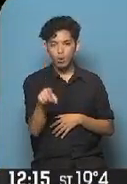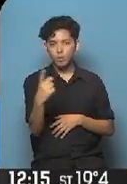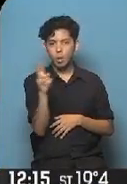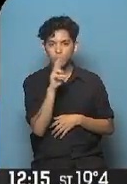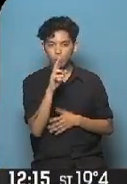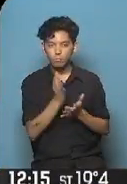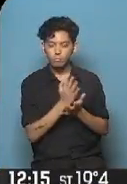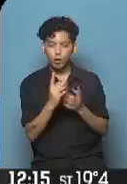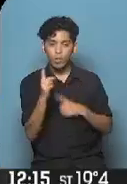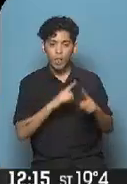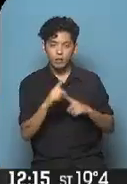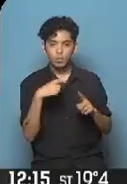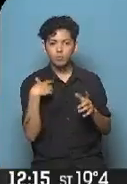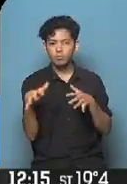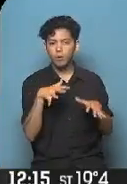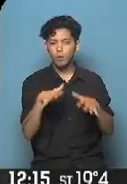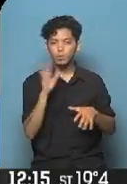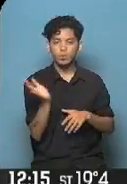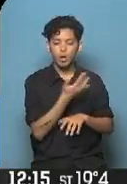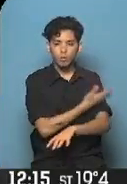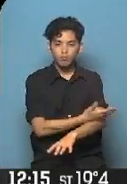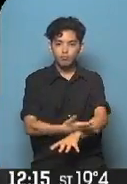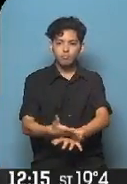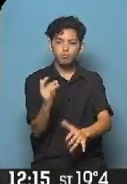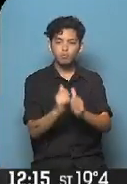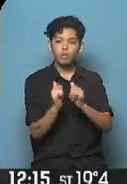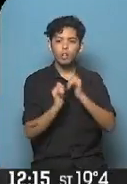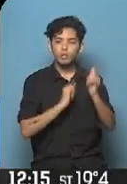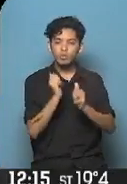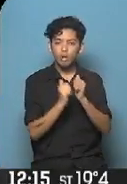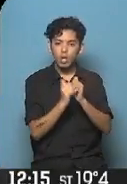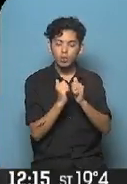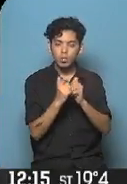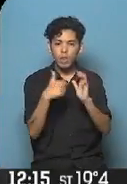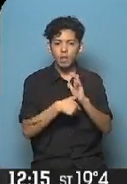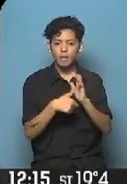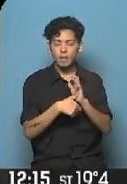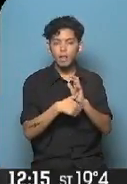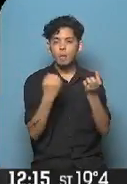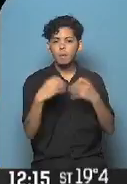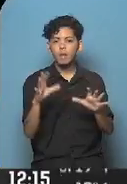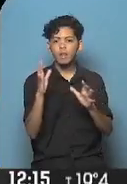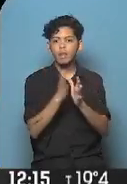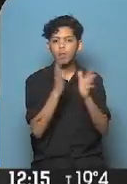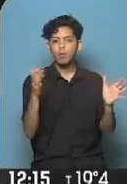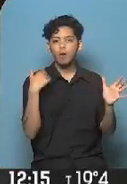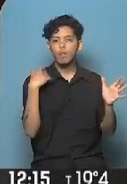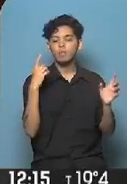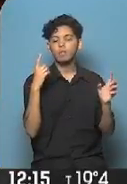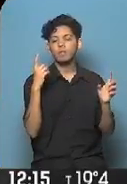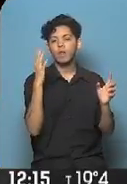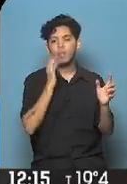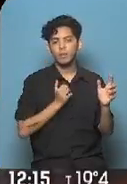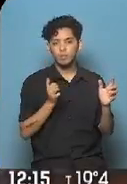historia que mueve todo lo que va narrando con personajes en busca de la identidad perdida en tiempos de la dictadura militar. Adrián Navarro,